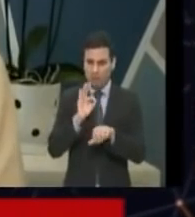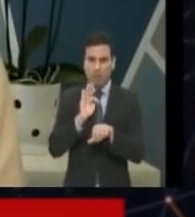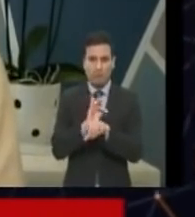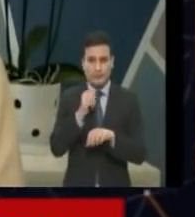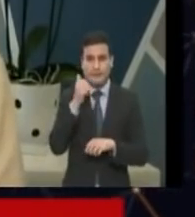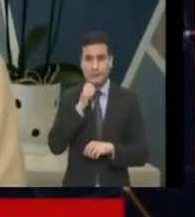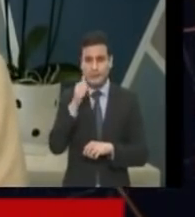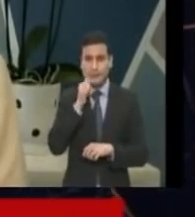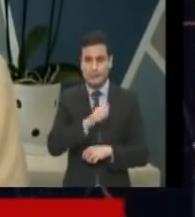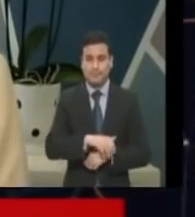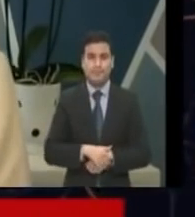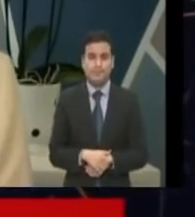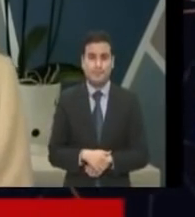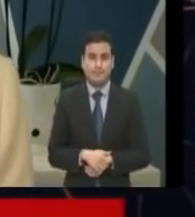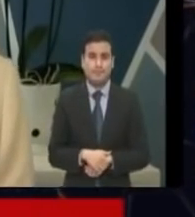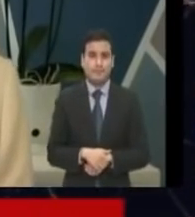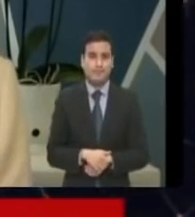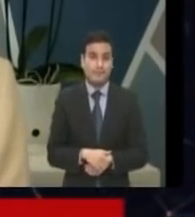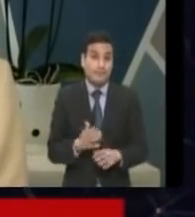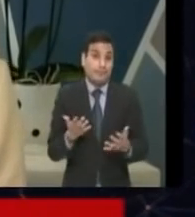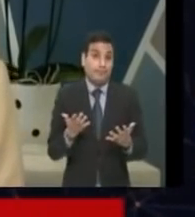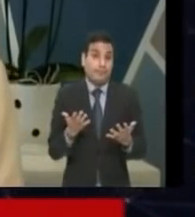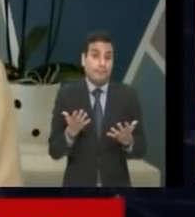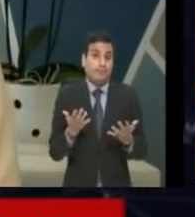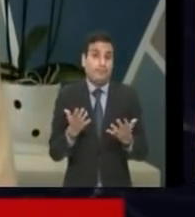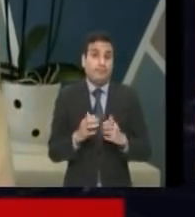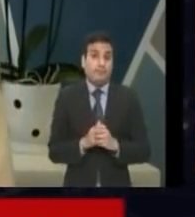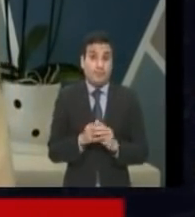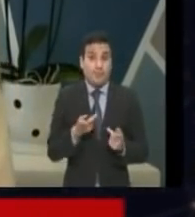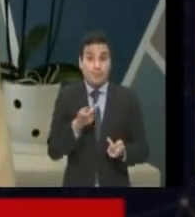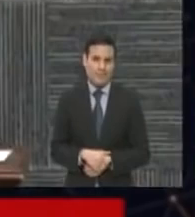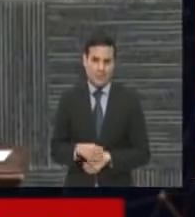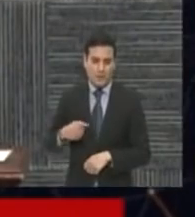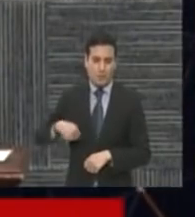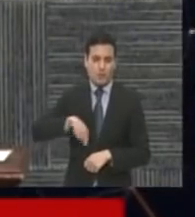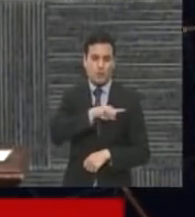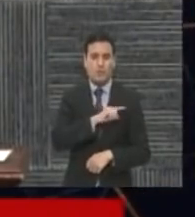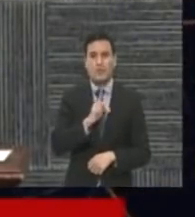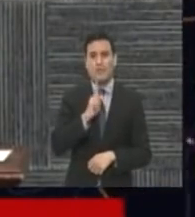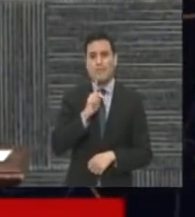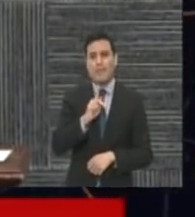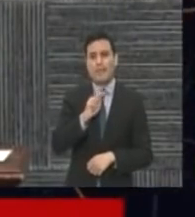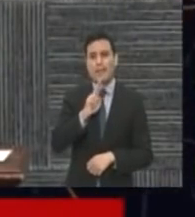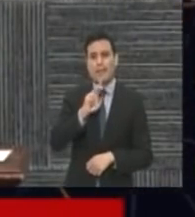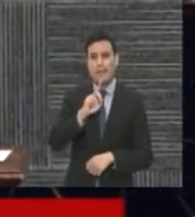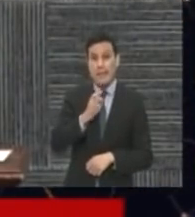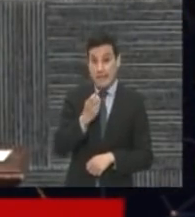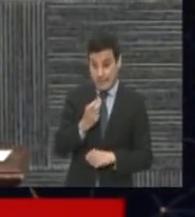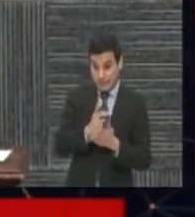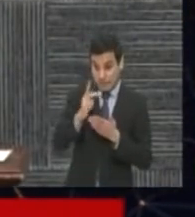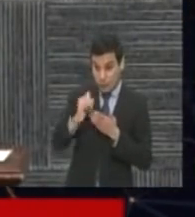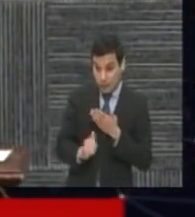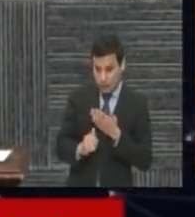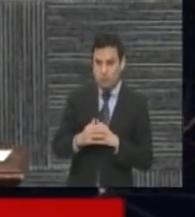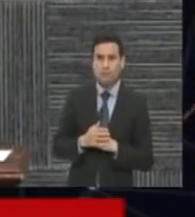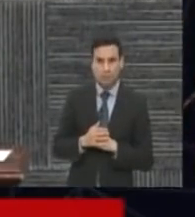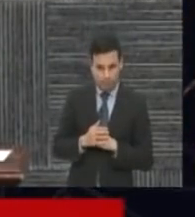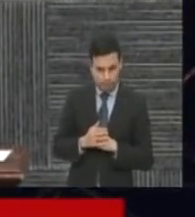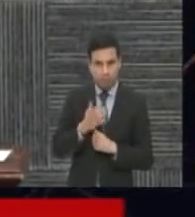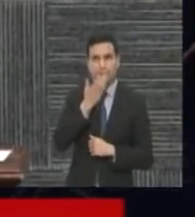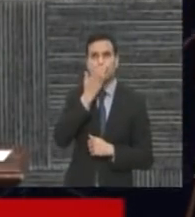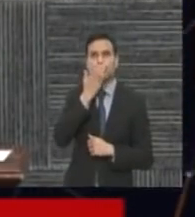posponer ni invadir la esfera de atribuciones del Poder Legislativo, que